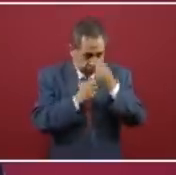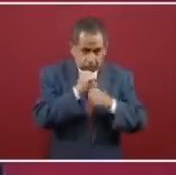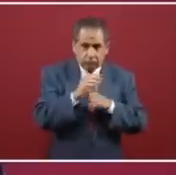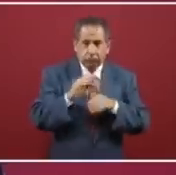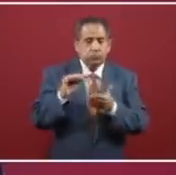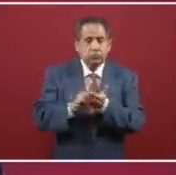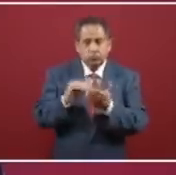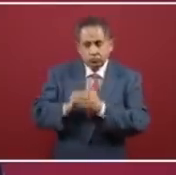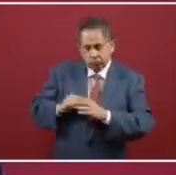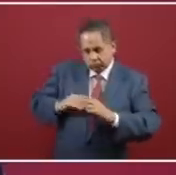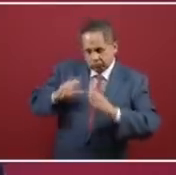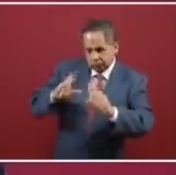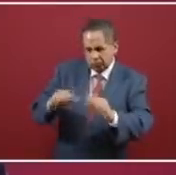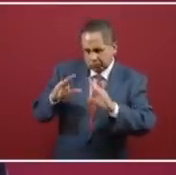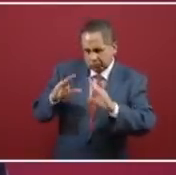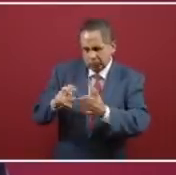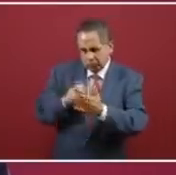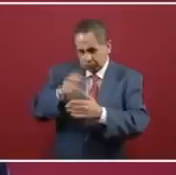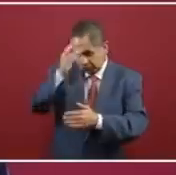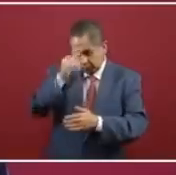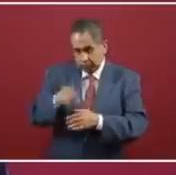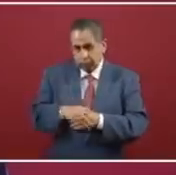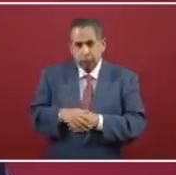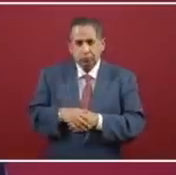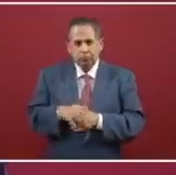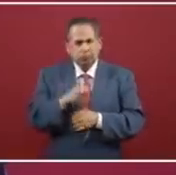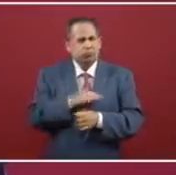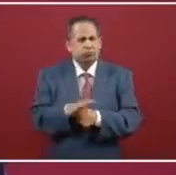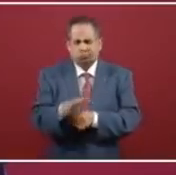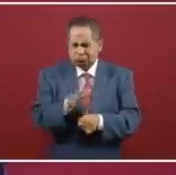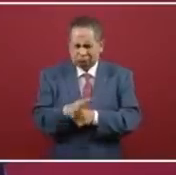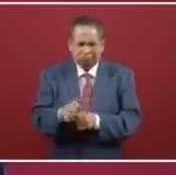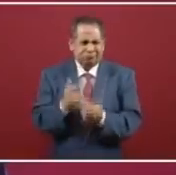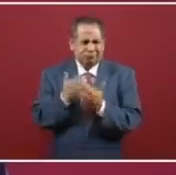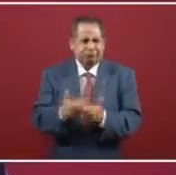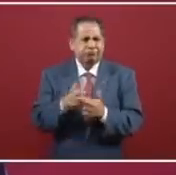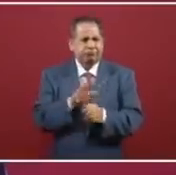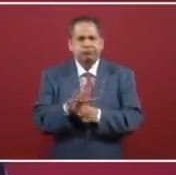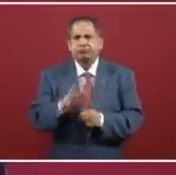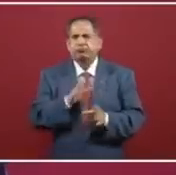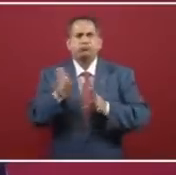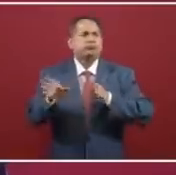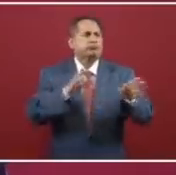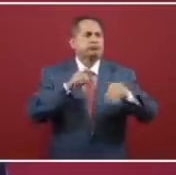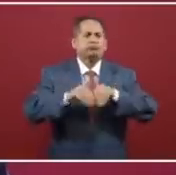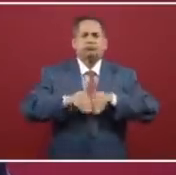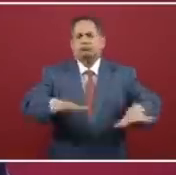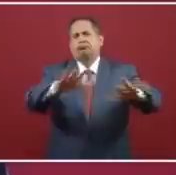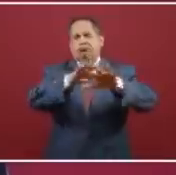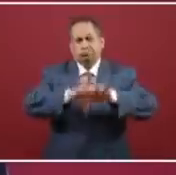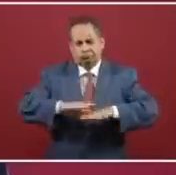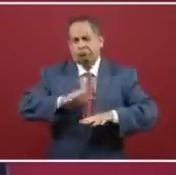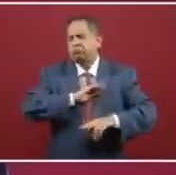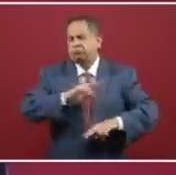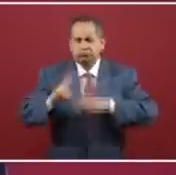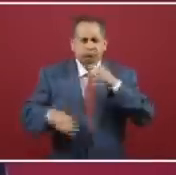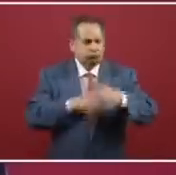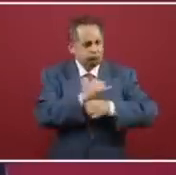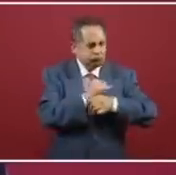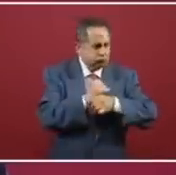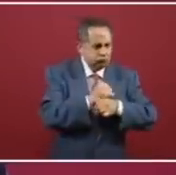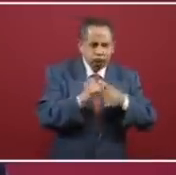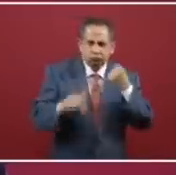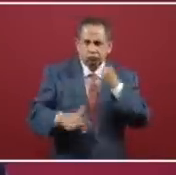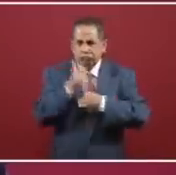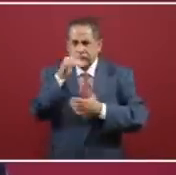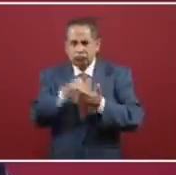porque estaban todos en capacitación tenemos el número suficiente para atender el universo de las